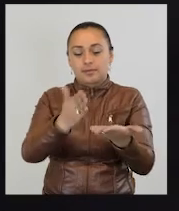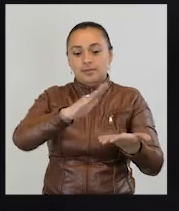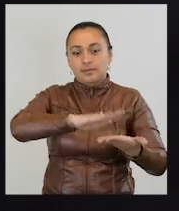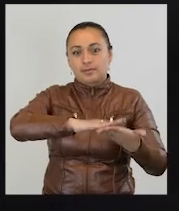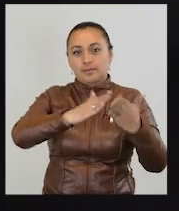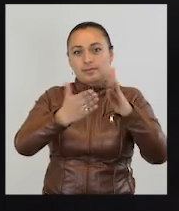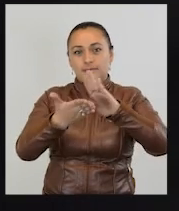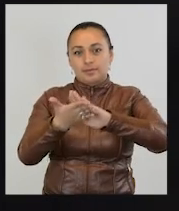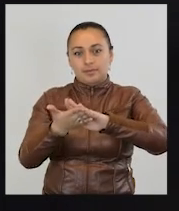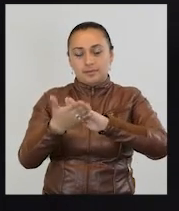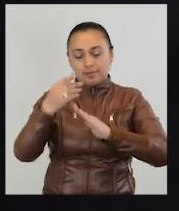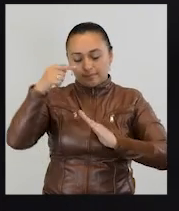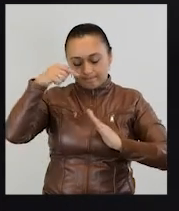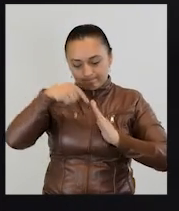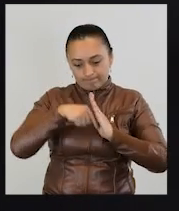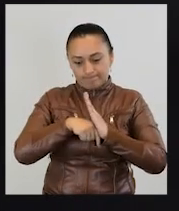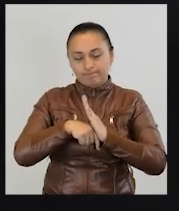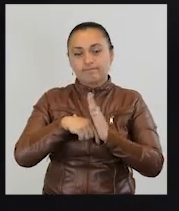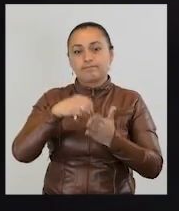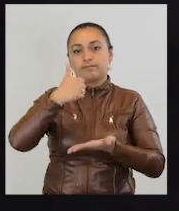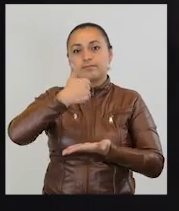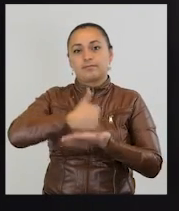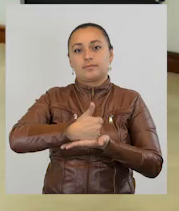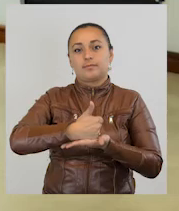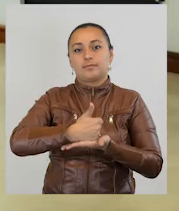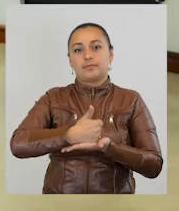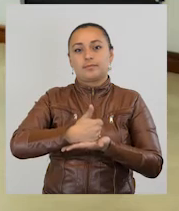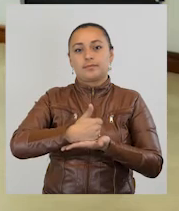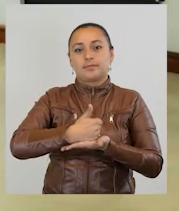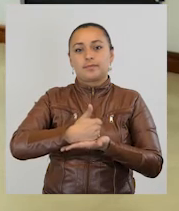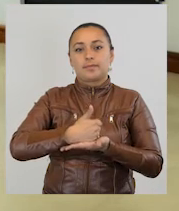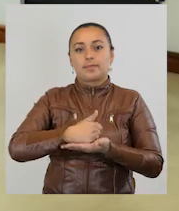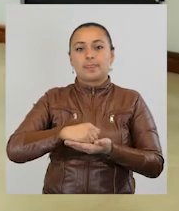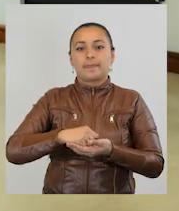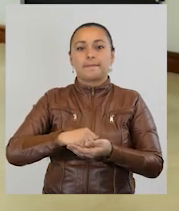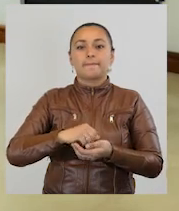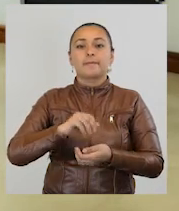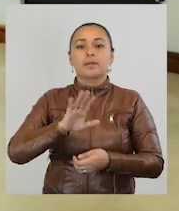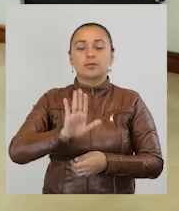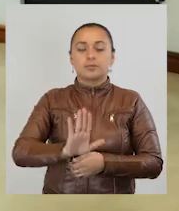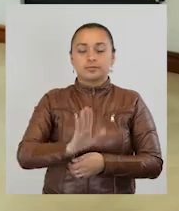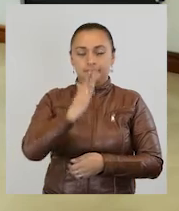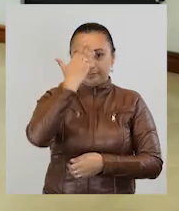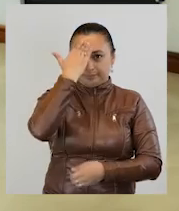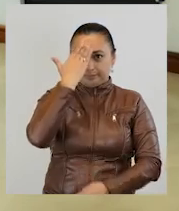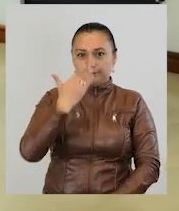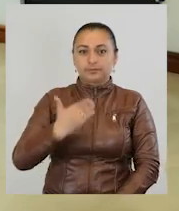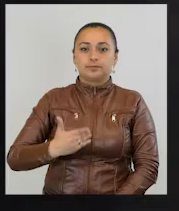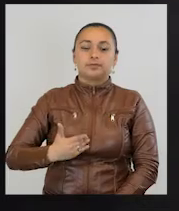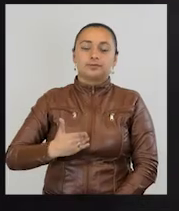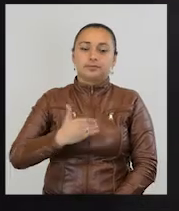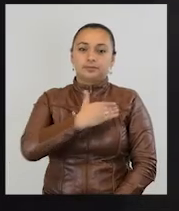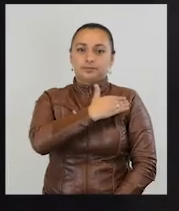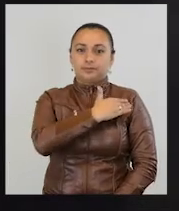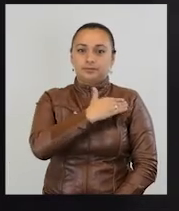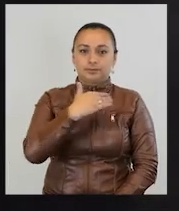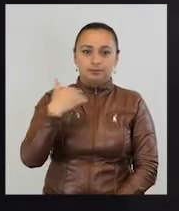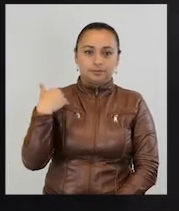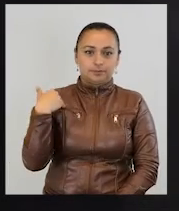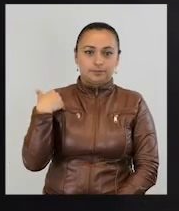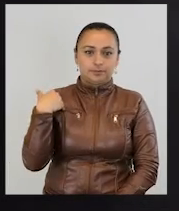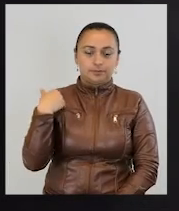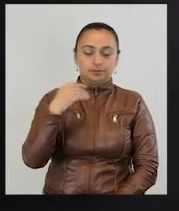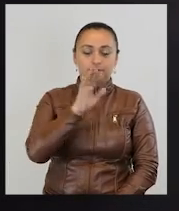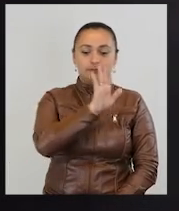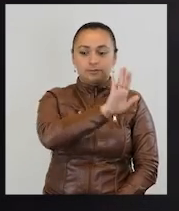les conceda la paz interior. Amén. Y la bendición de Dios Todopoderoso, Padre,